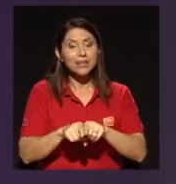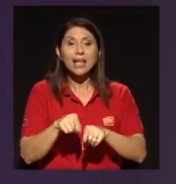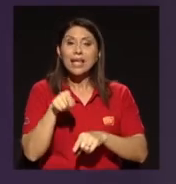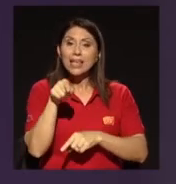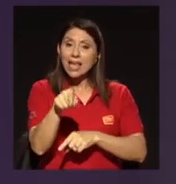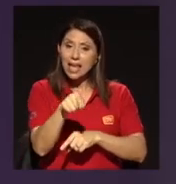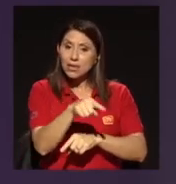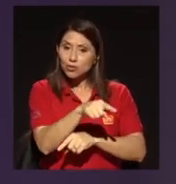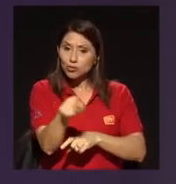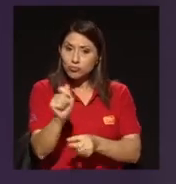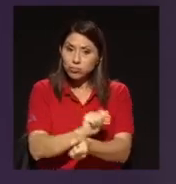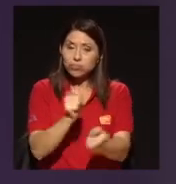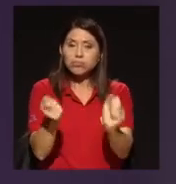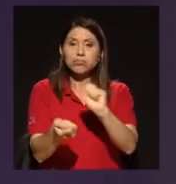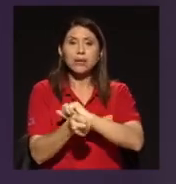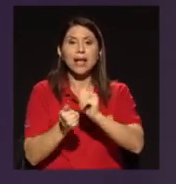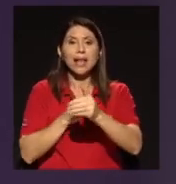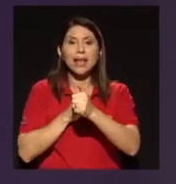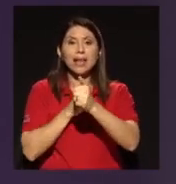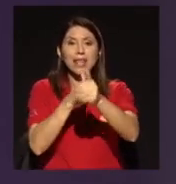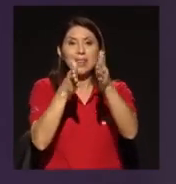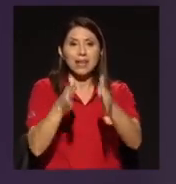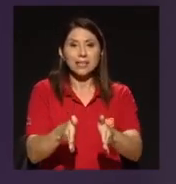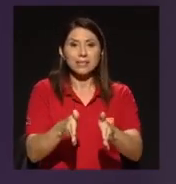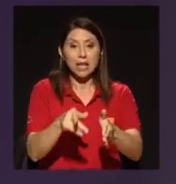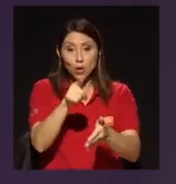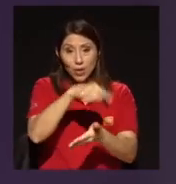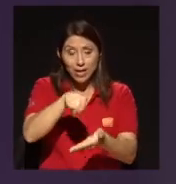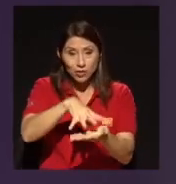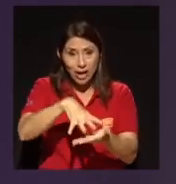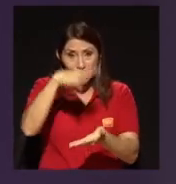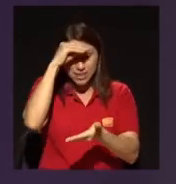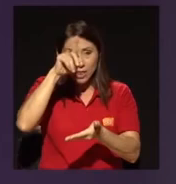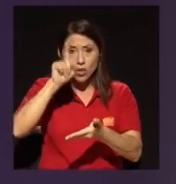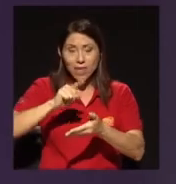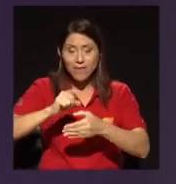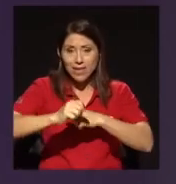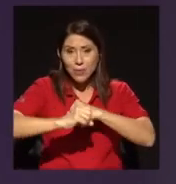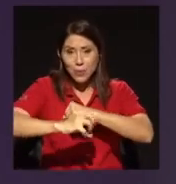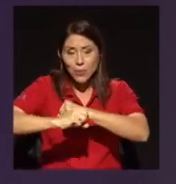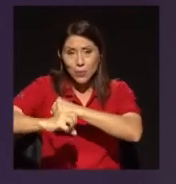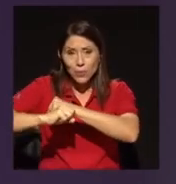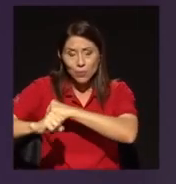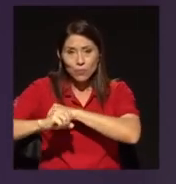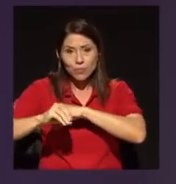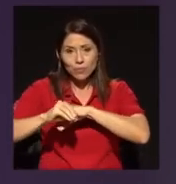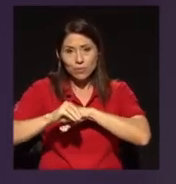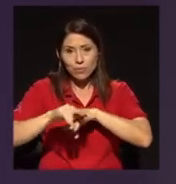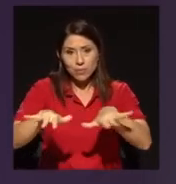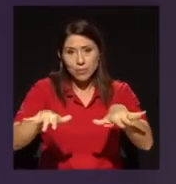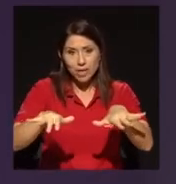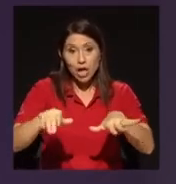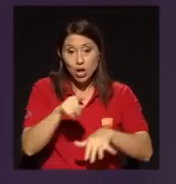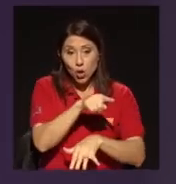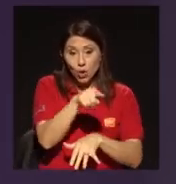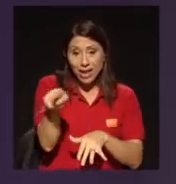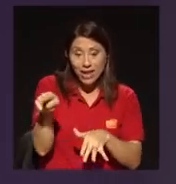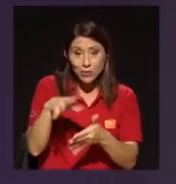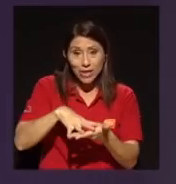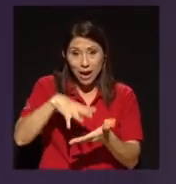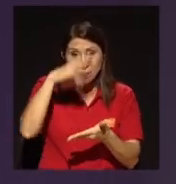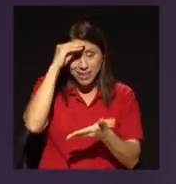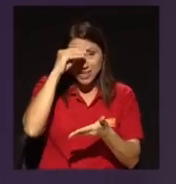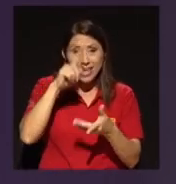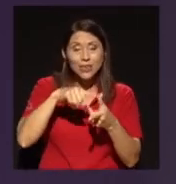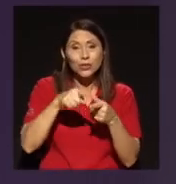en líderes y sean promotores de lo que ellos han aprendido. Muy bien. Entonces, doña, lo que ellos han aprendido lo suben a redes